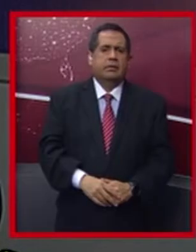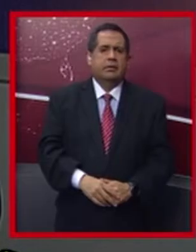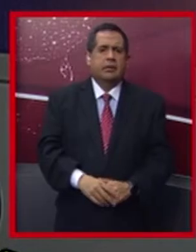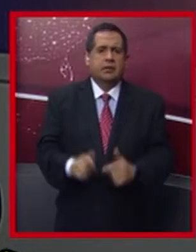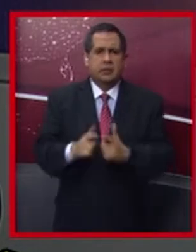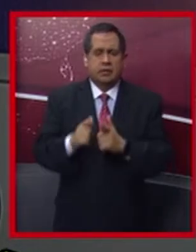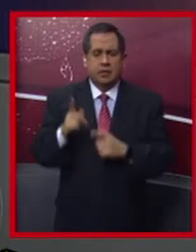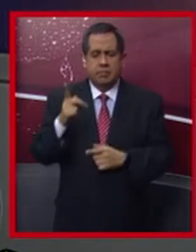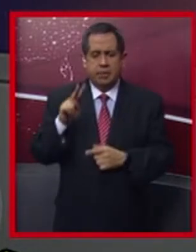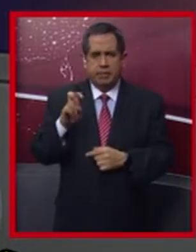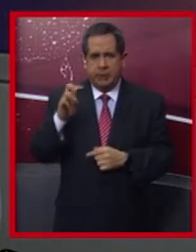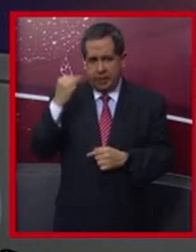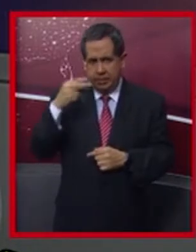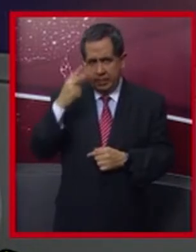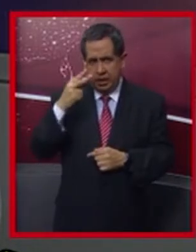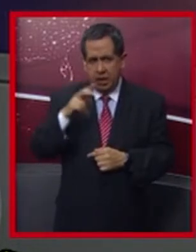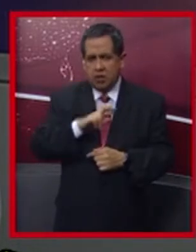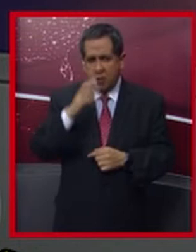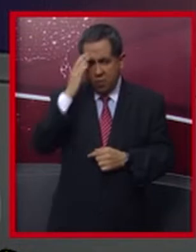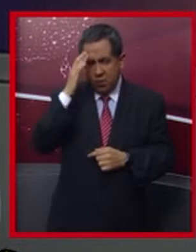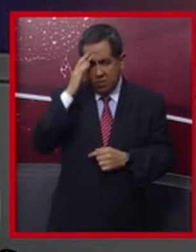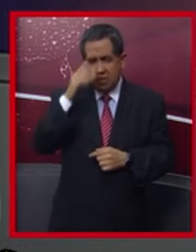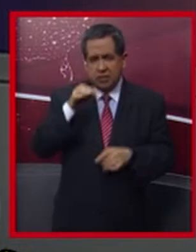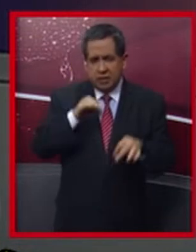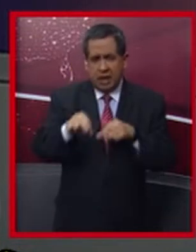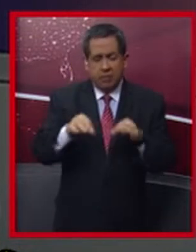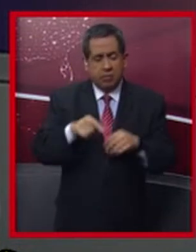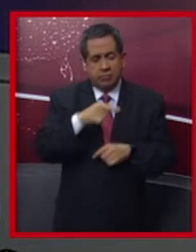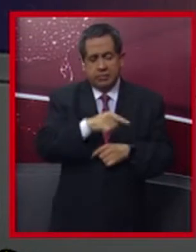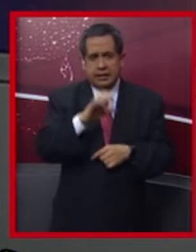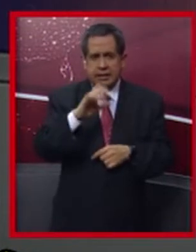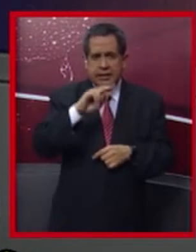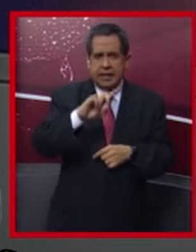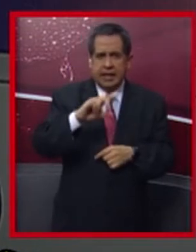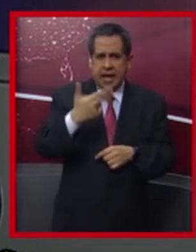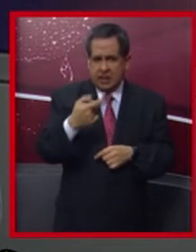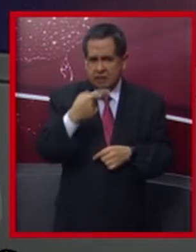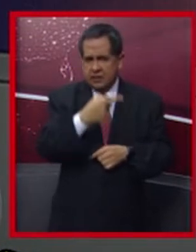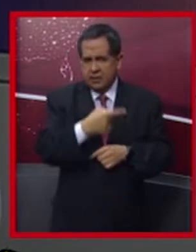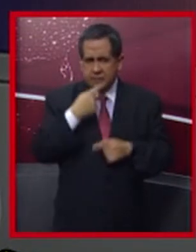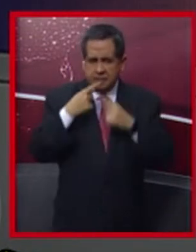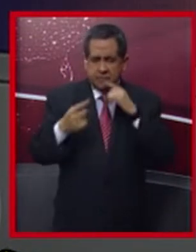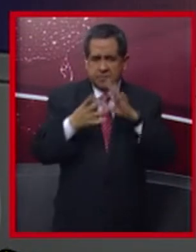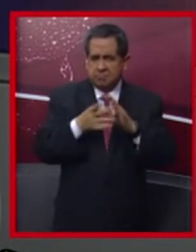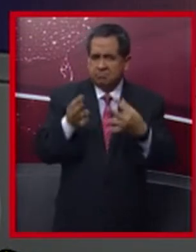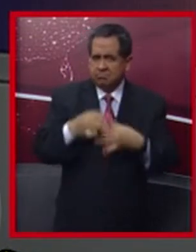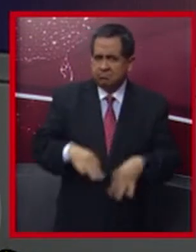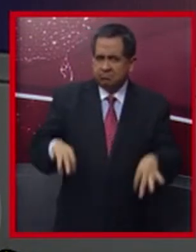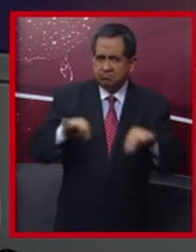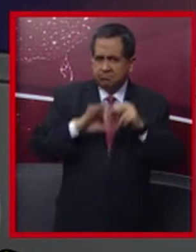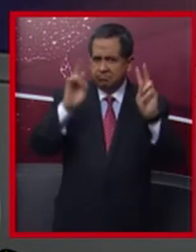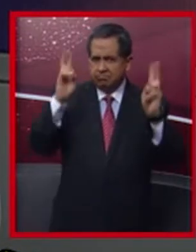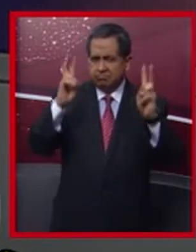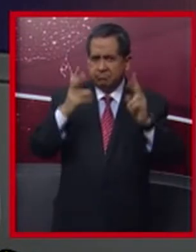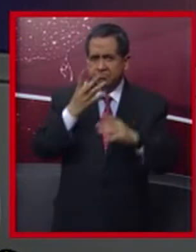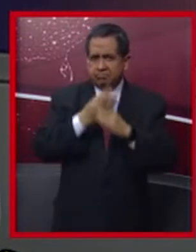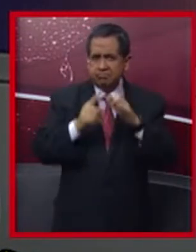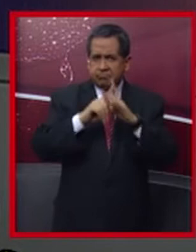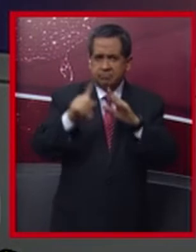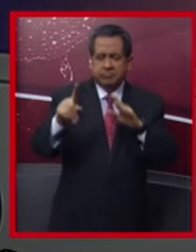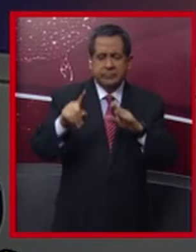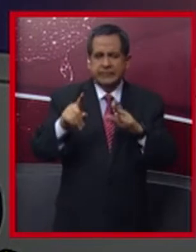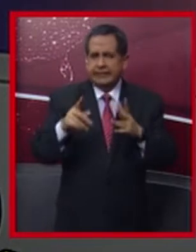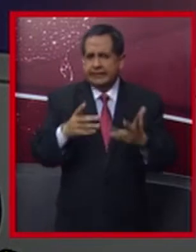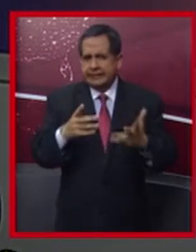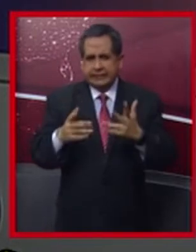El Partido Verde Ecologista de México reconoció la labor de la Comisión Nacional de los Derechos Humanos y se refirió a la importancia que tiene el tema migratorio en la agenda